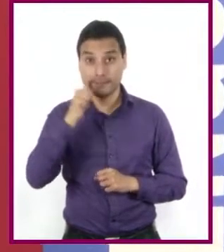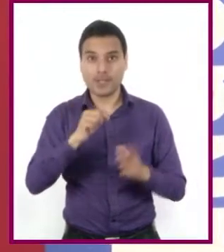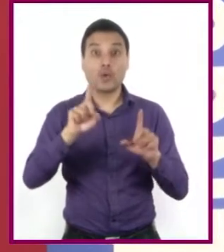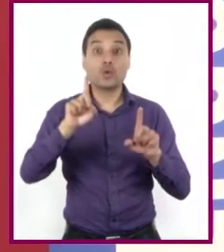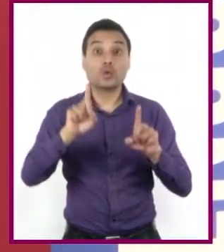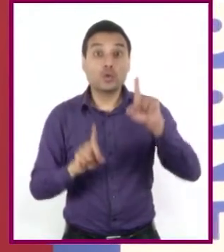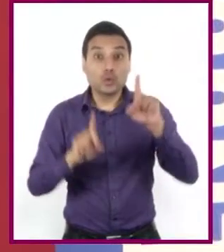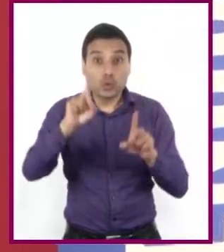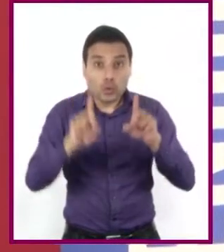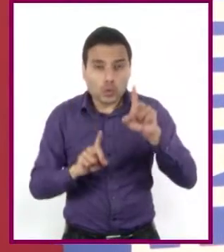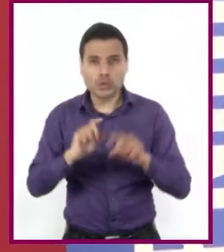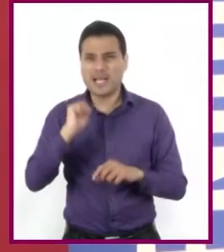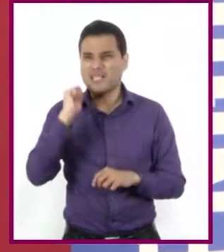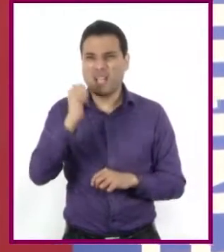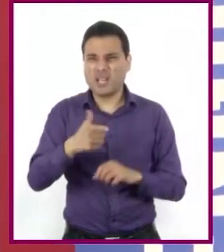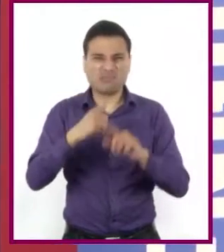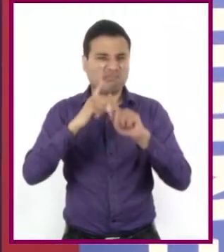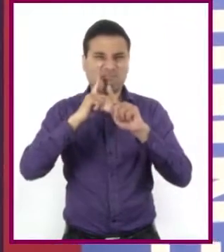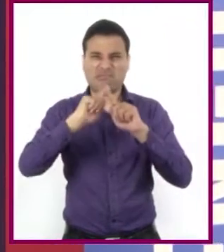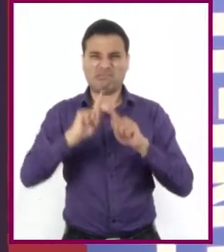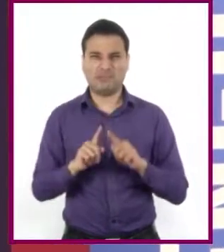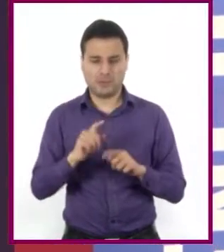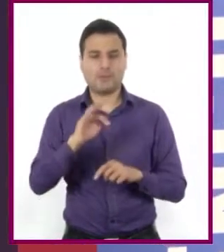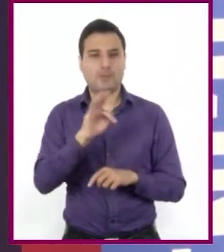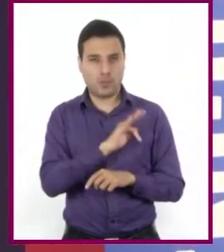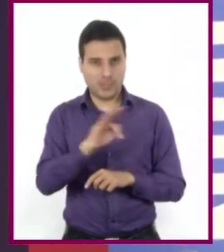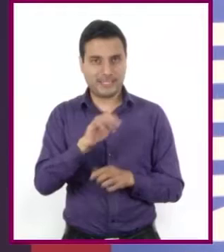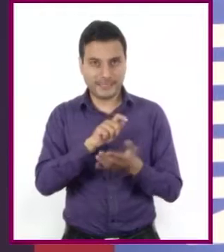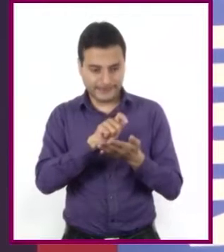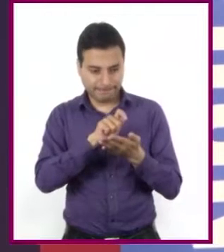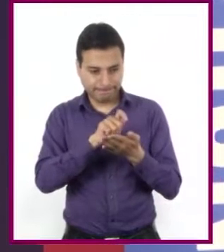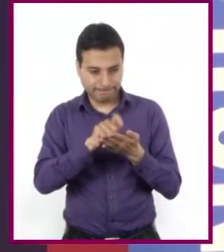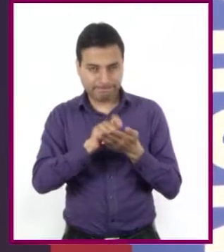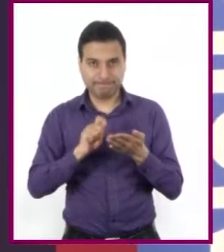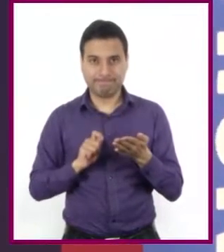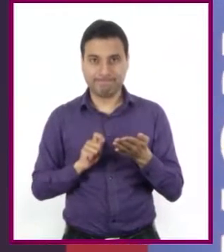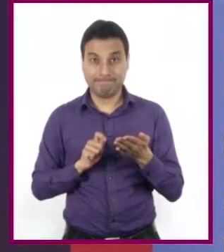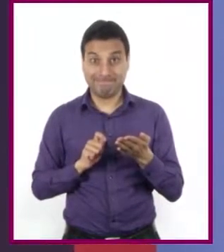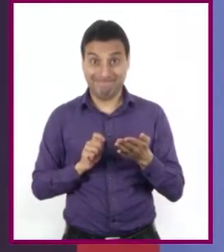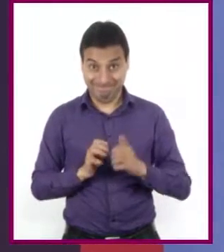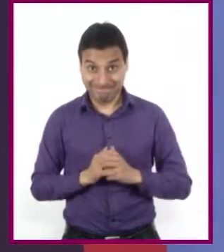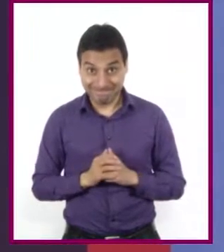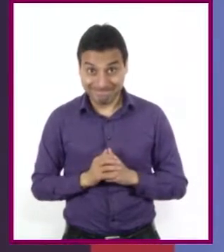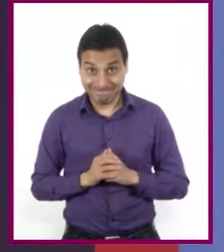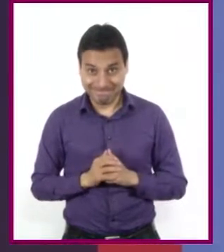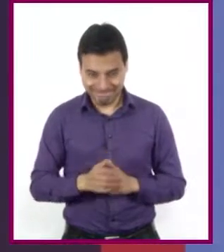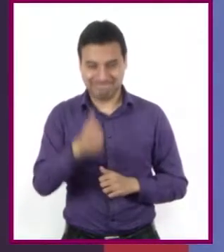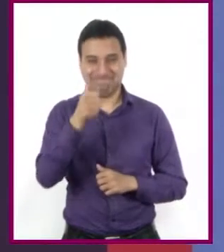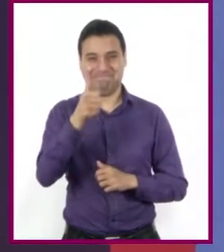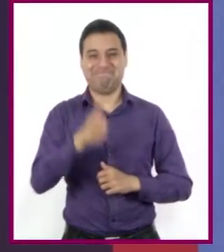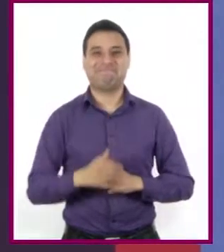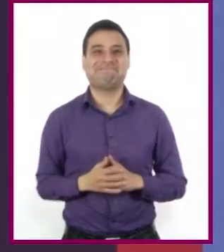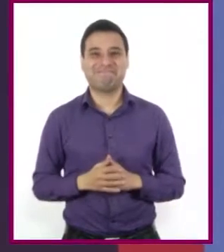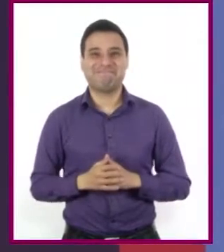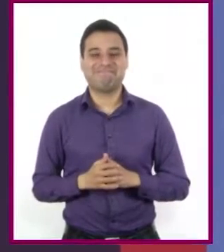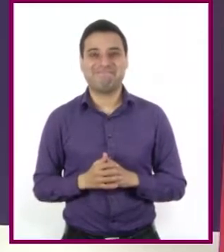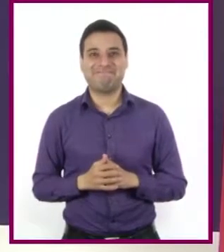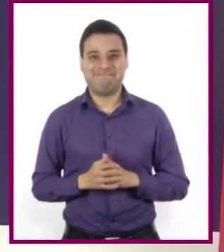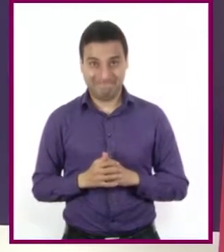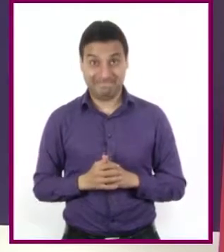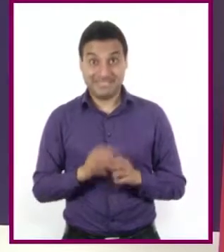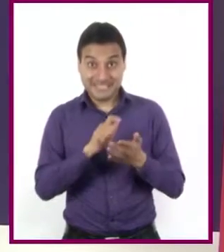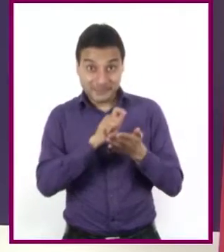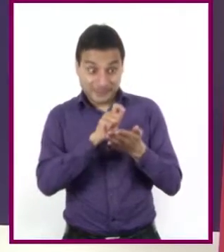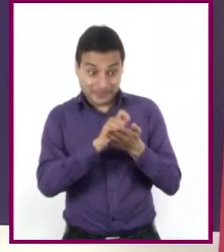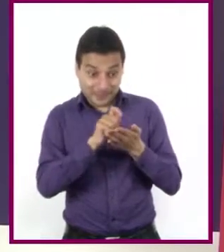dudas, inquietudes o dificultades que surjan al resolver los planteamientos de esta sesión. Muchas de estas